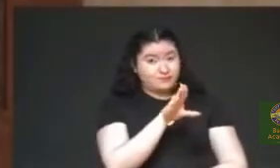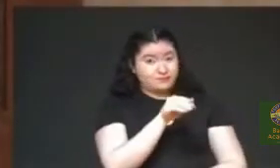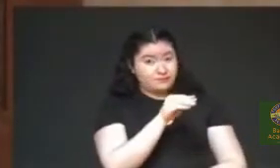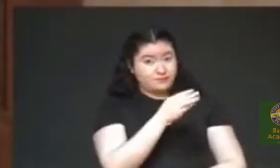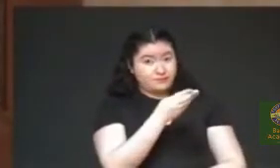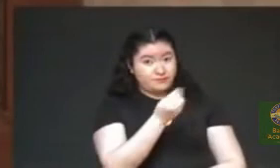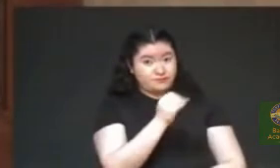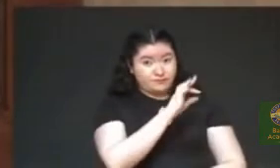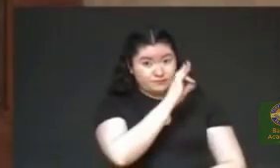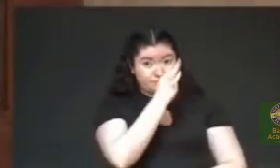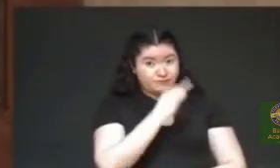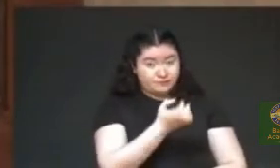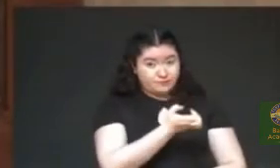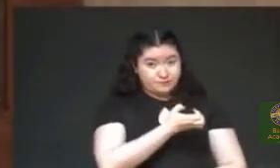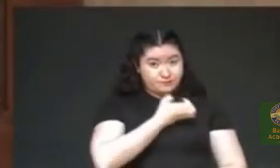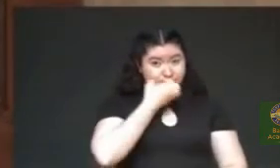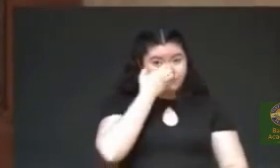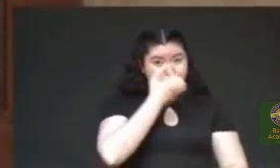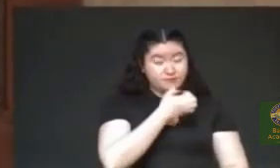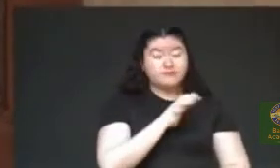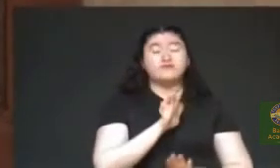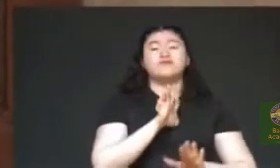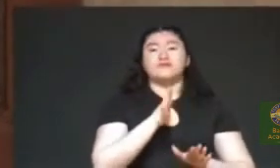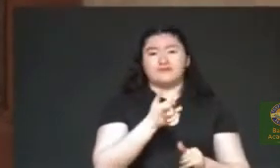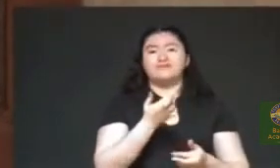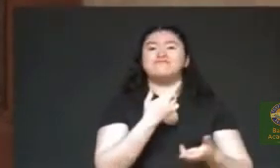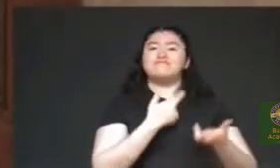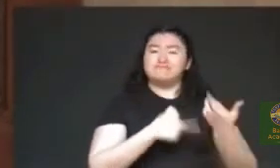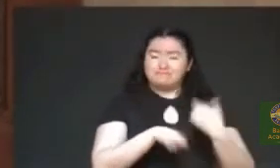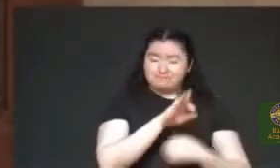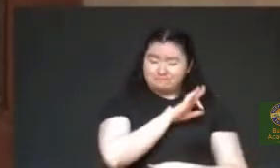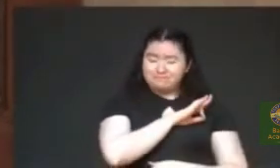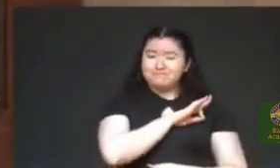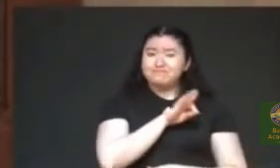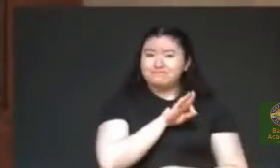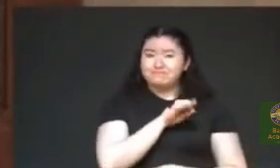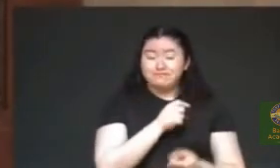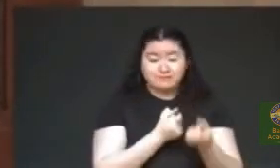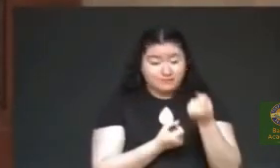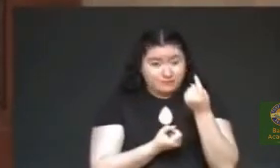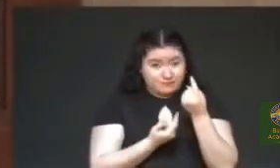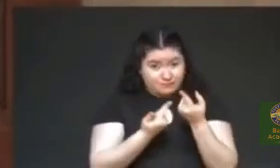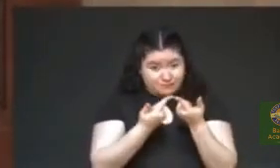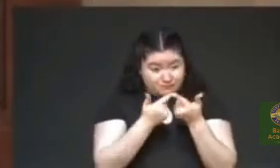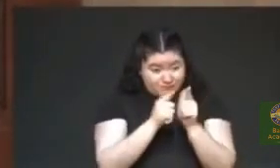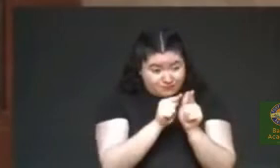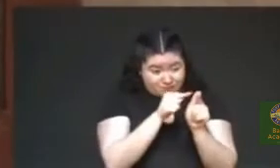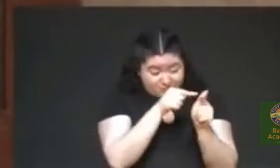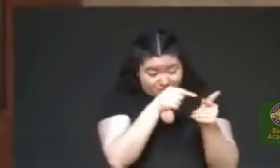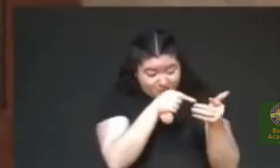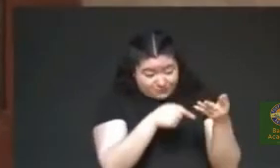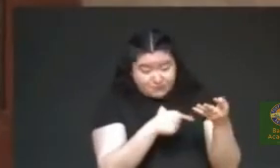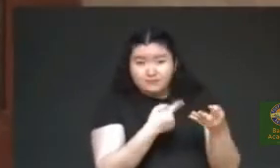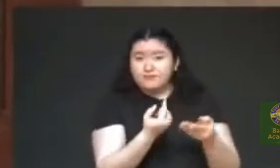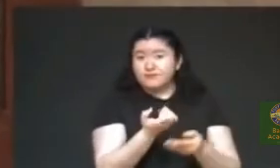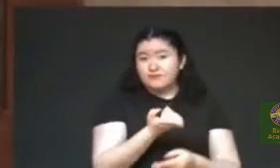en condiciones para regresar. Hay un grupo de escuelas que requirió una intervención mayor de obra y